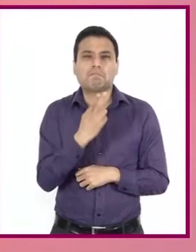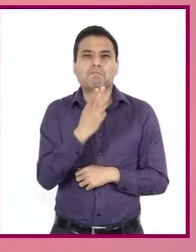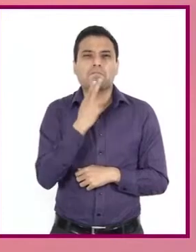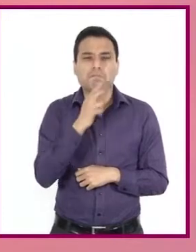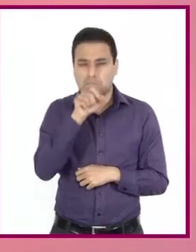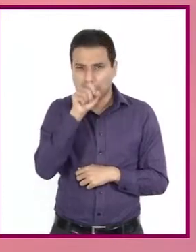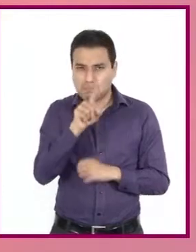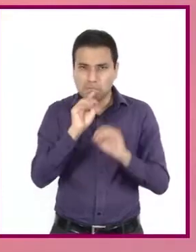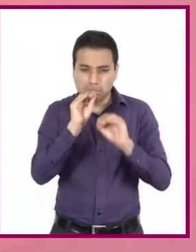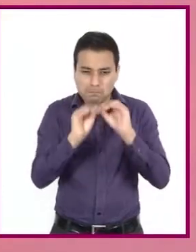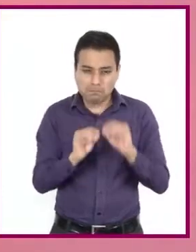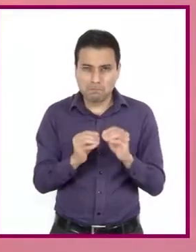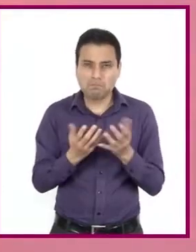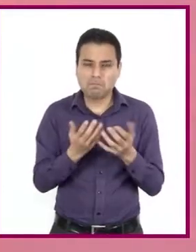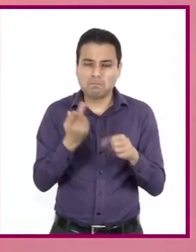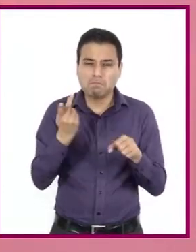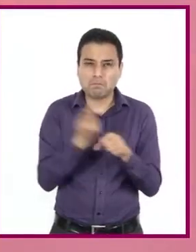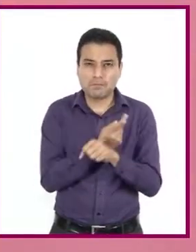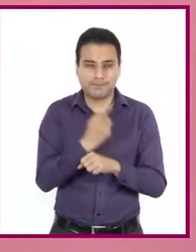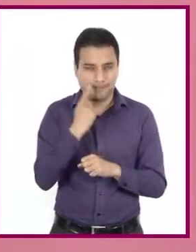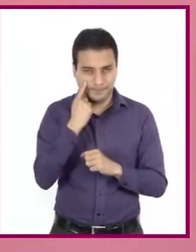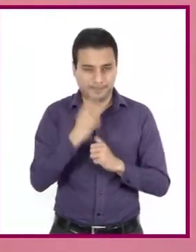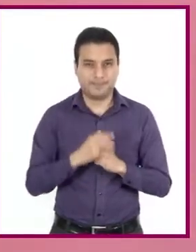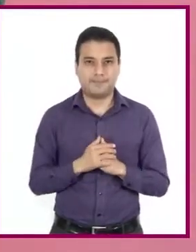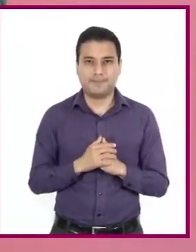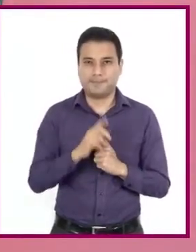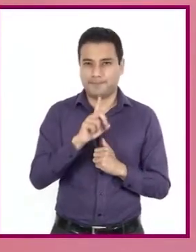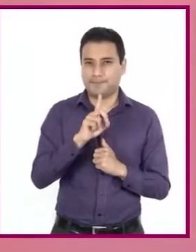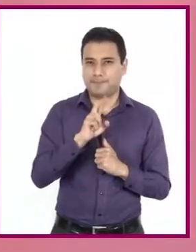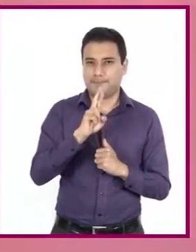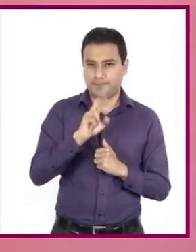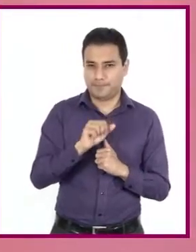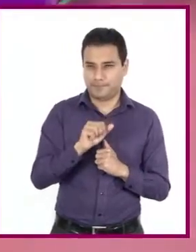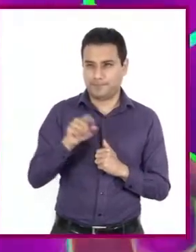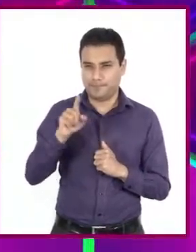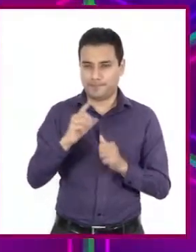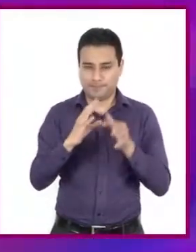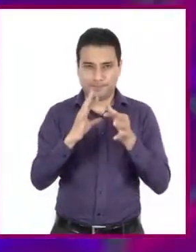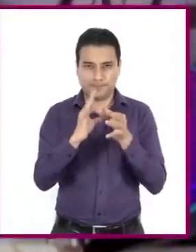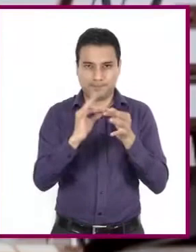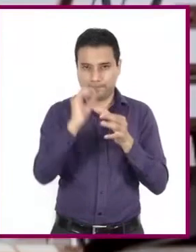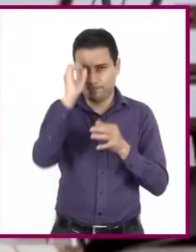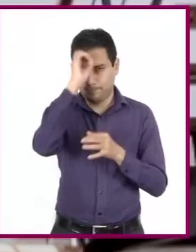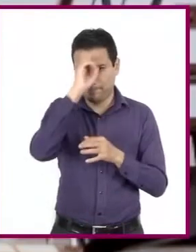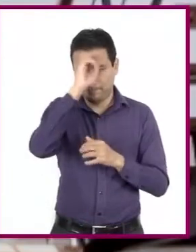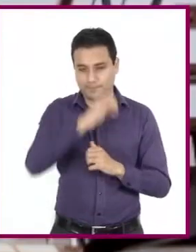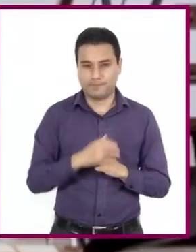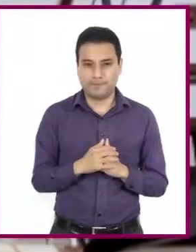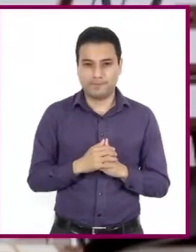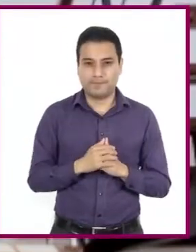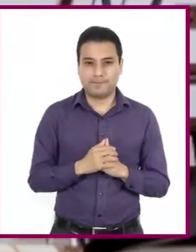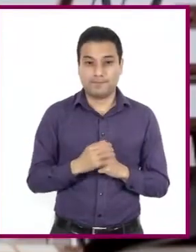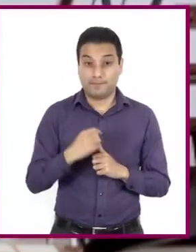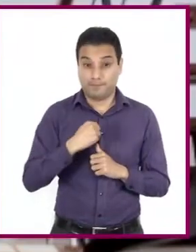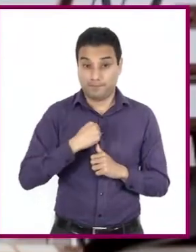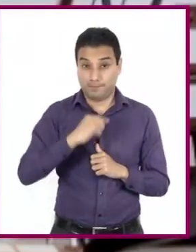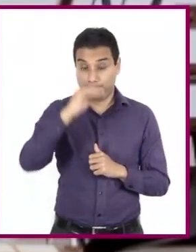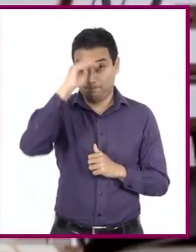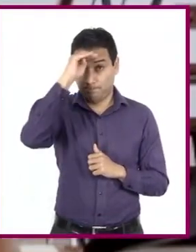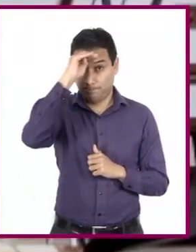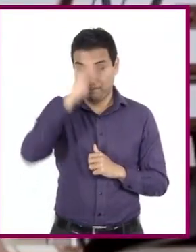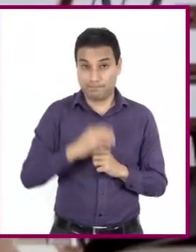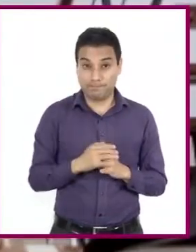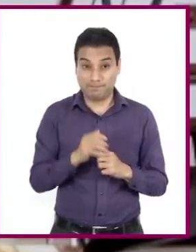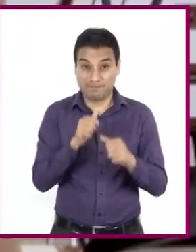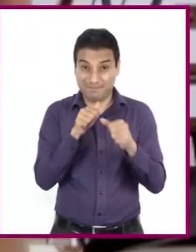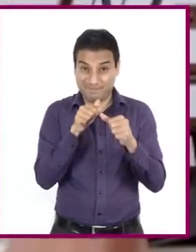para contestar esa pregunta, veamos lo que nos dice la doctora Garoni. Yo diría que esa, un solo tipo